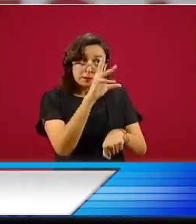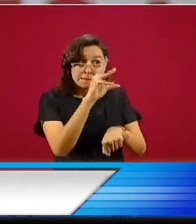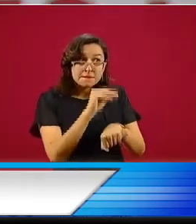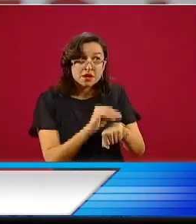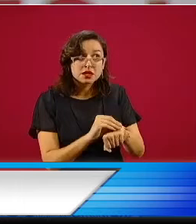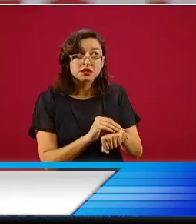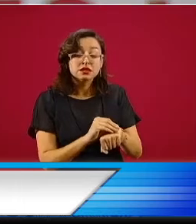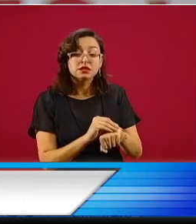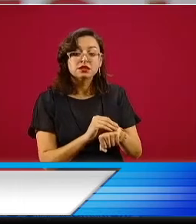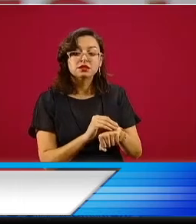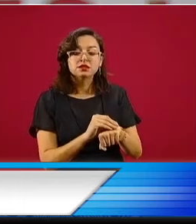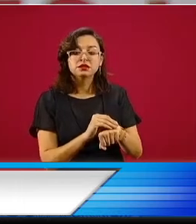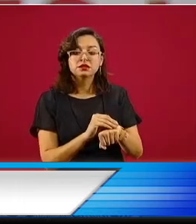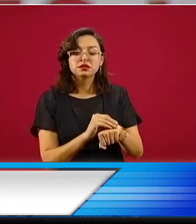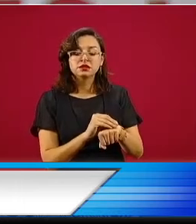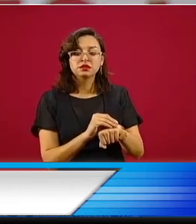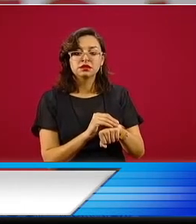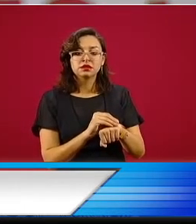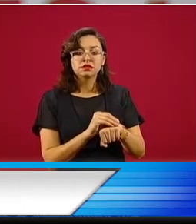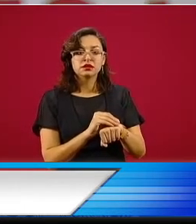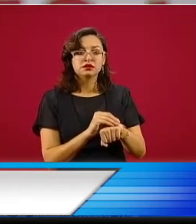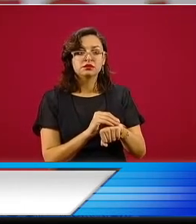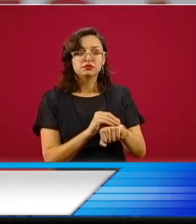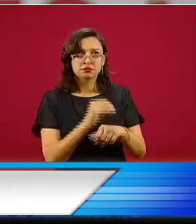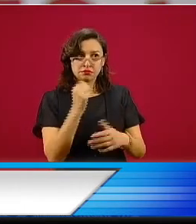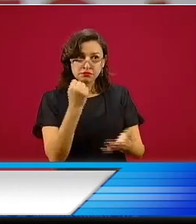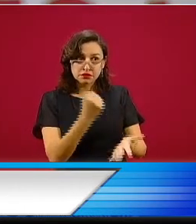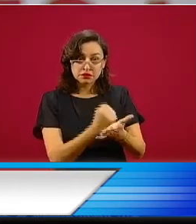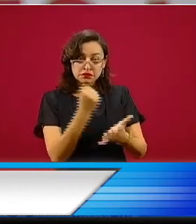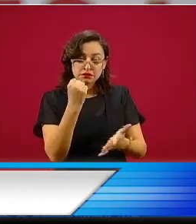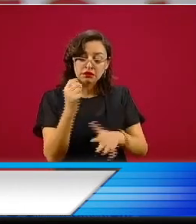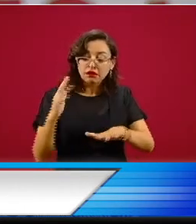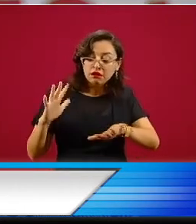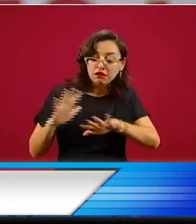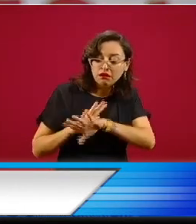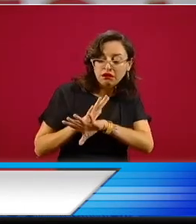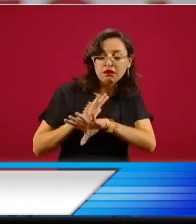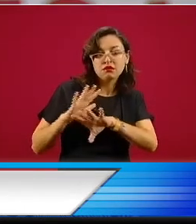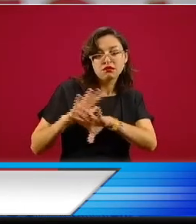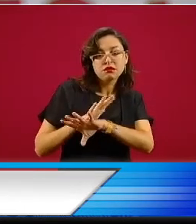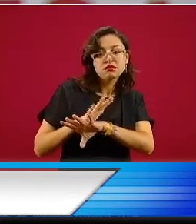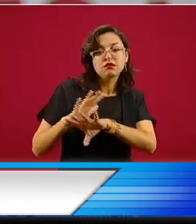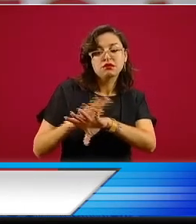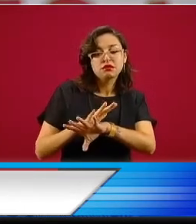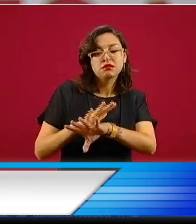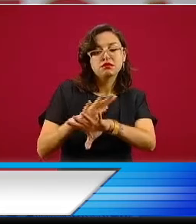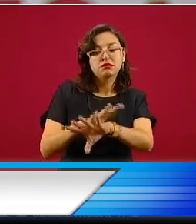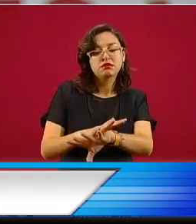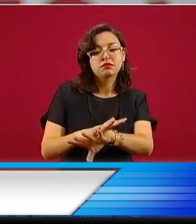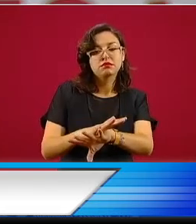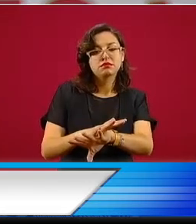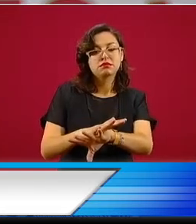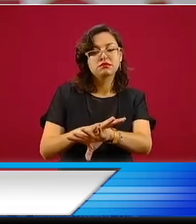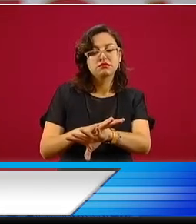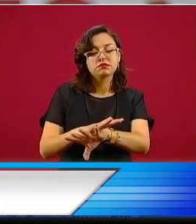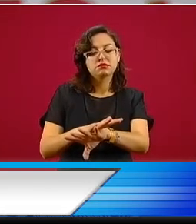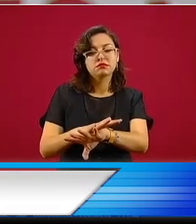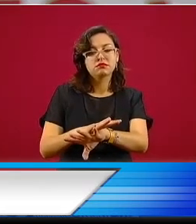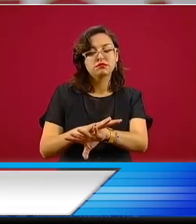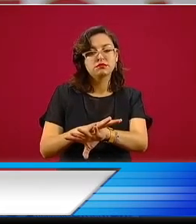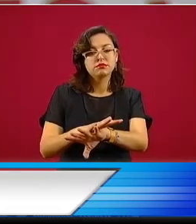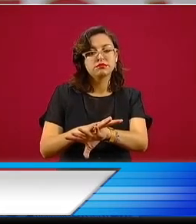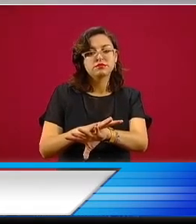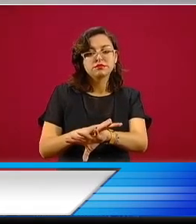zonas más afectadas, que son las grandes ciudades como la Ciudad de México. En cuanto al uso de cubrebocas, el presidente menciona que no lo usa y